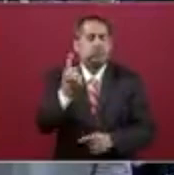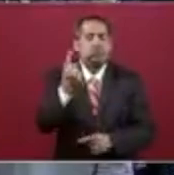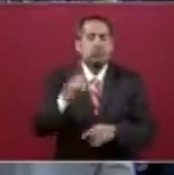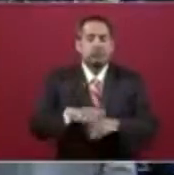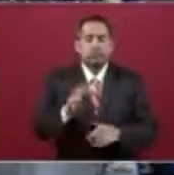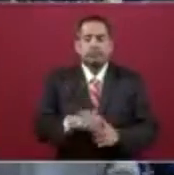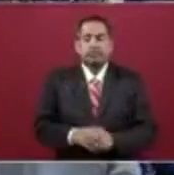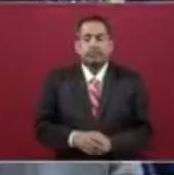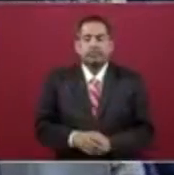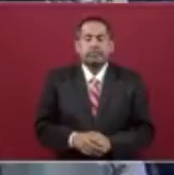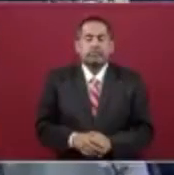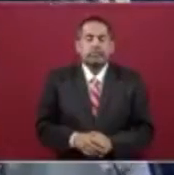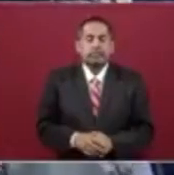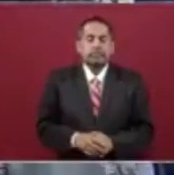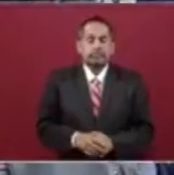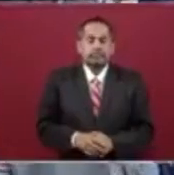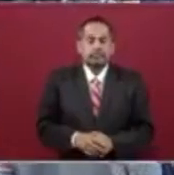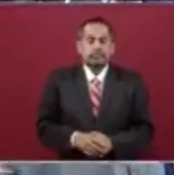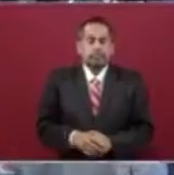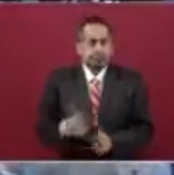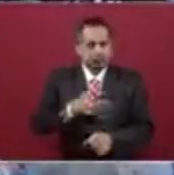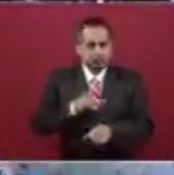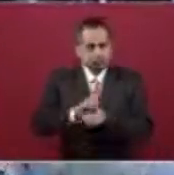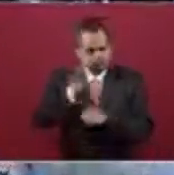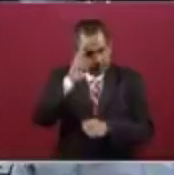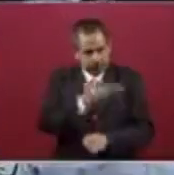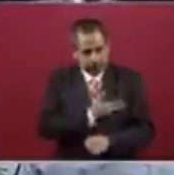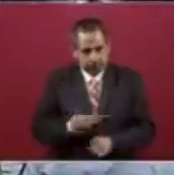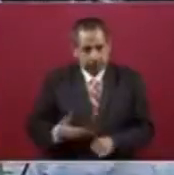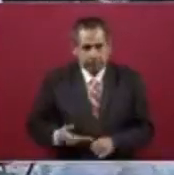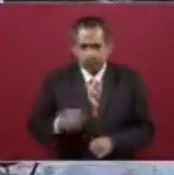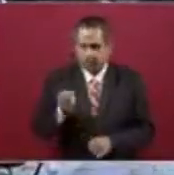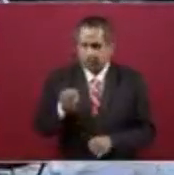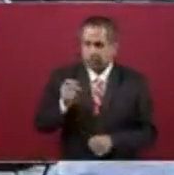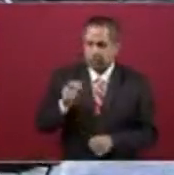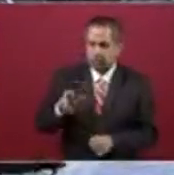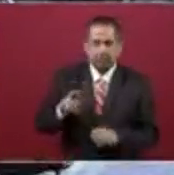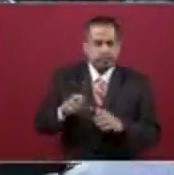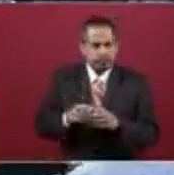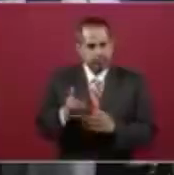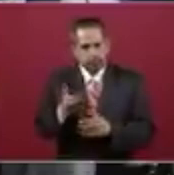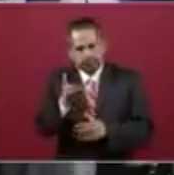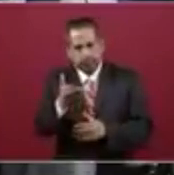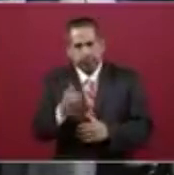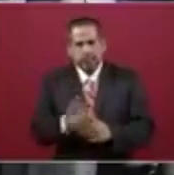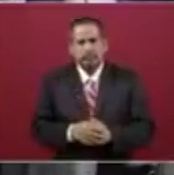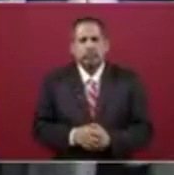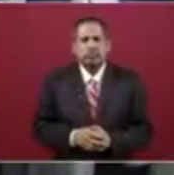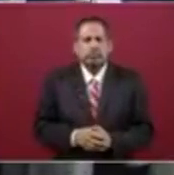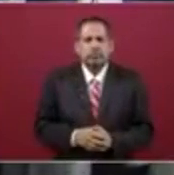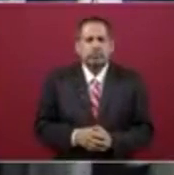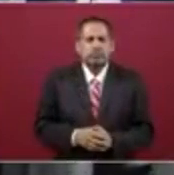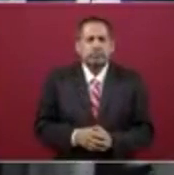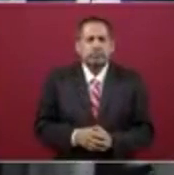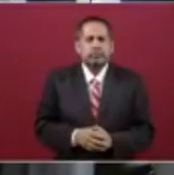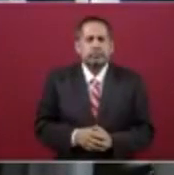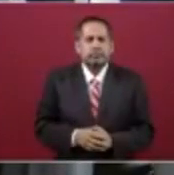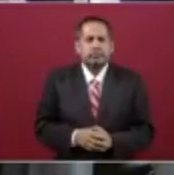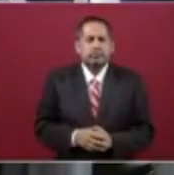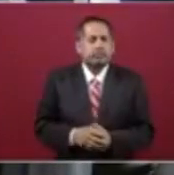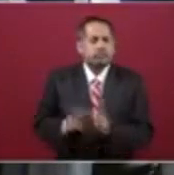bueno. Buenos días, señor presidente. Omar Caballero, de HOTV, de Target MX y de la